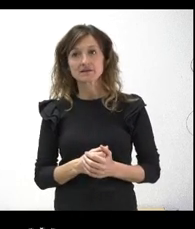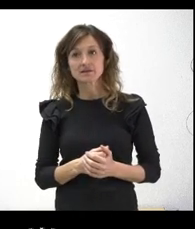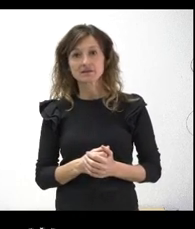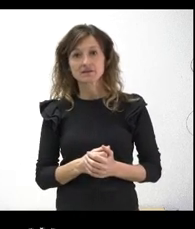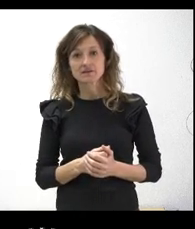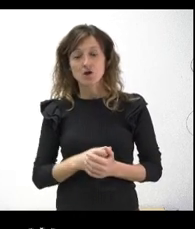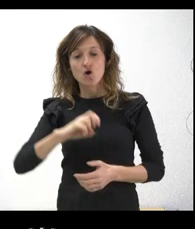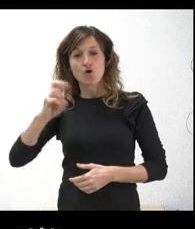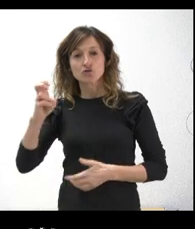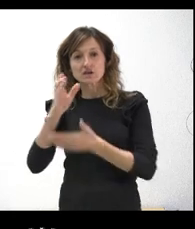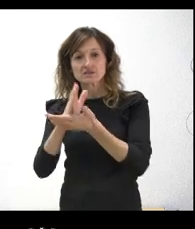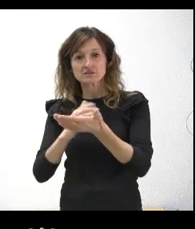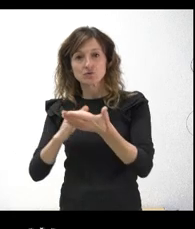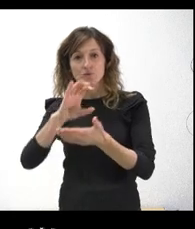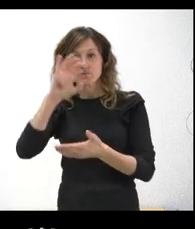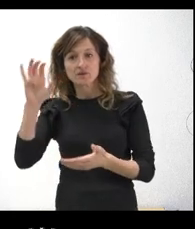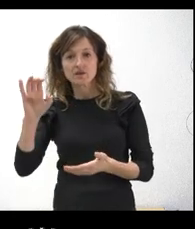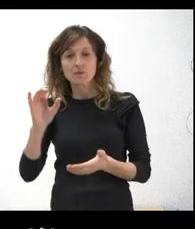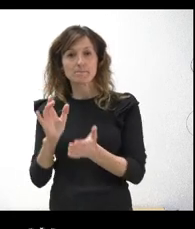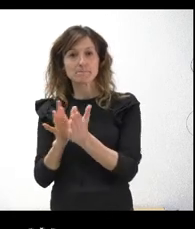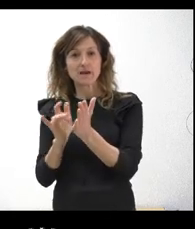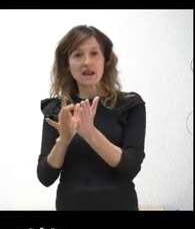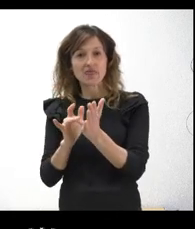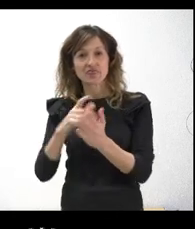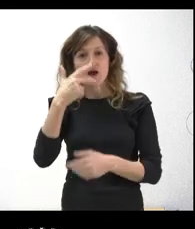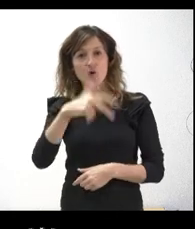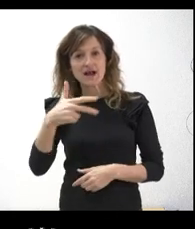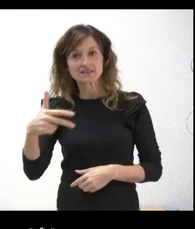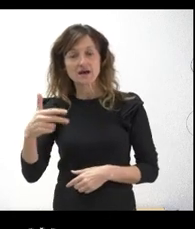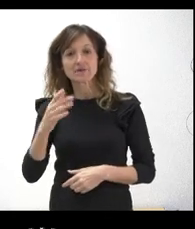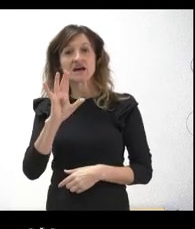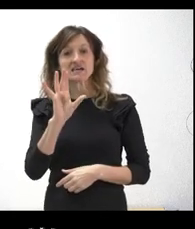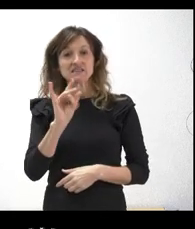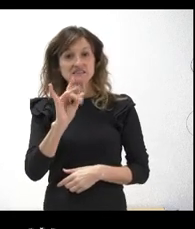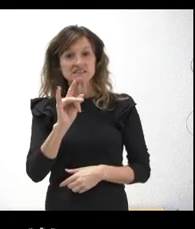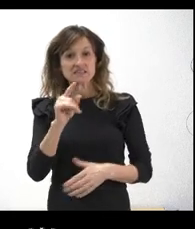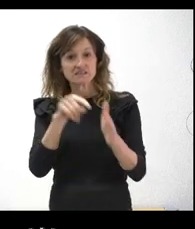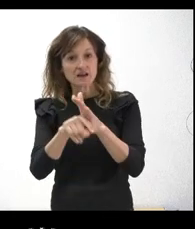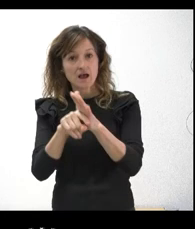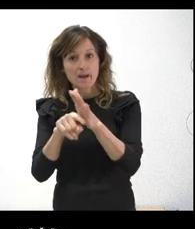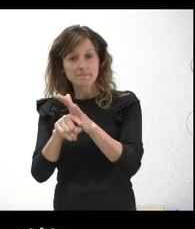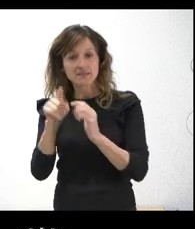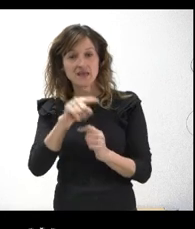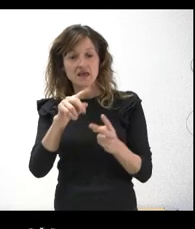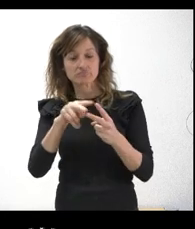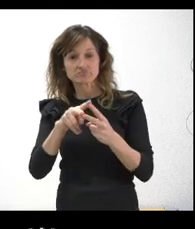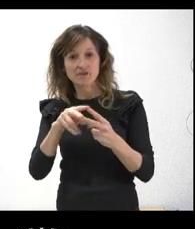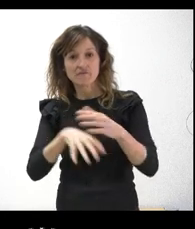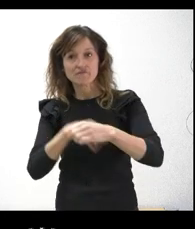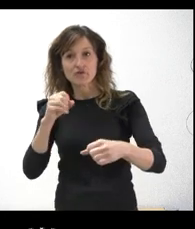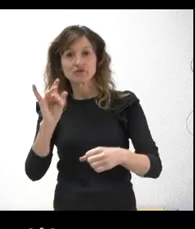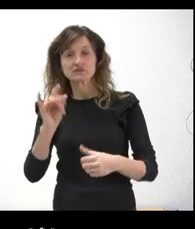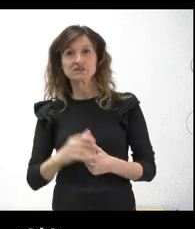que otras comunidades como la valenciana o como cantabria sí hayan eh tramitado estos estos fondos o